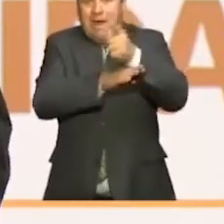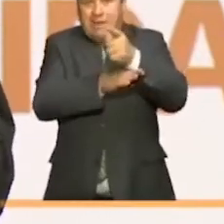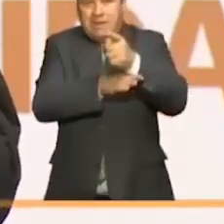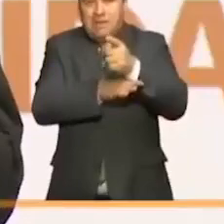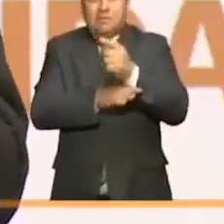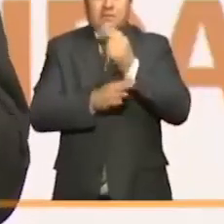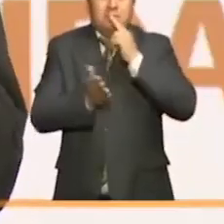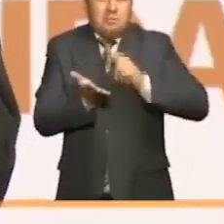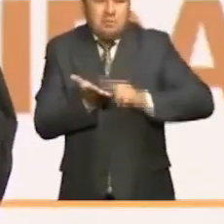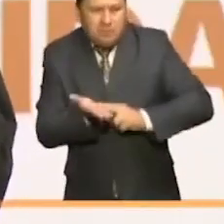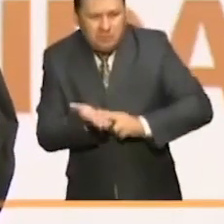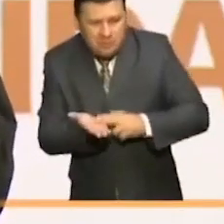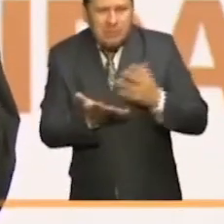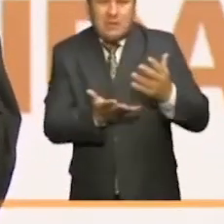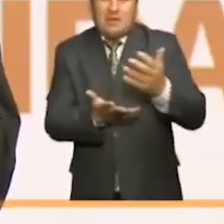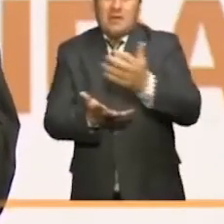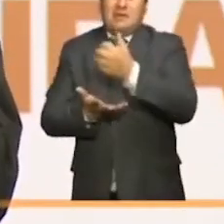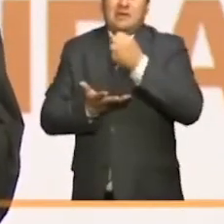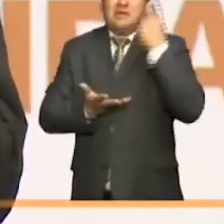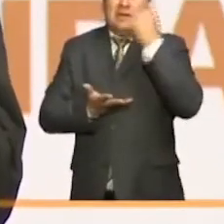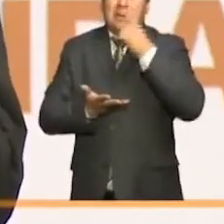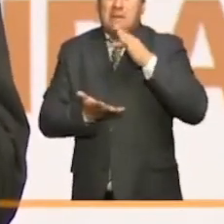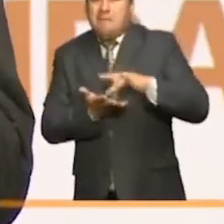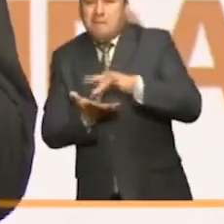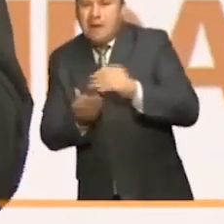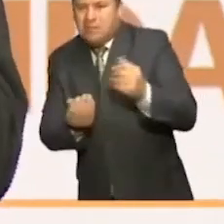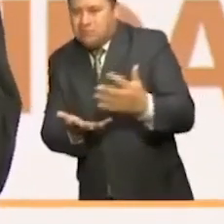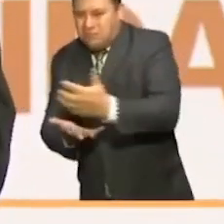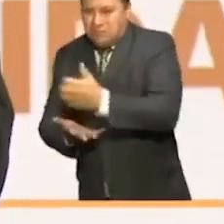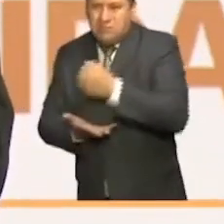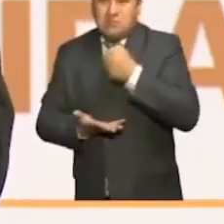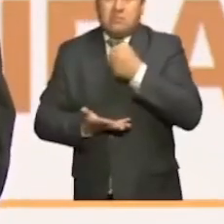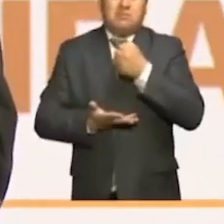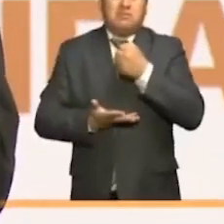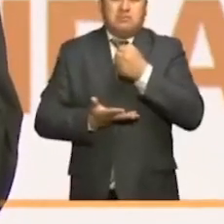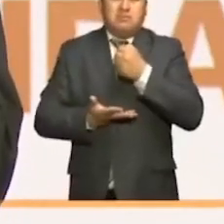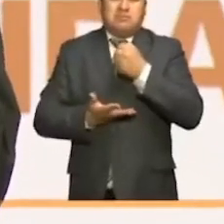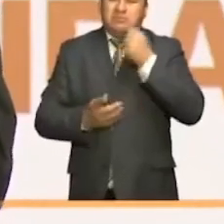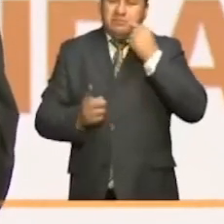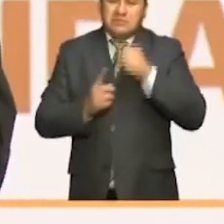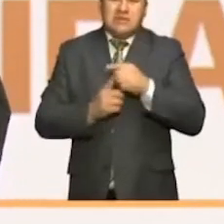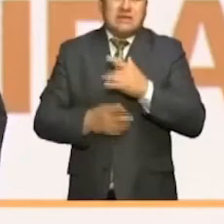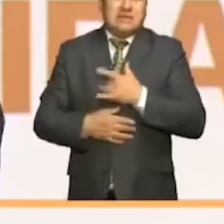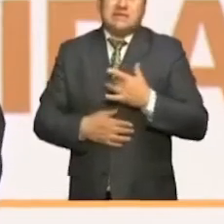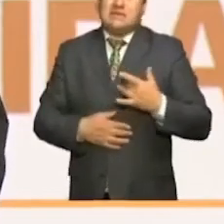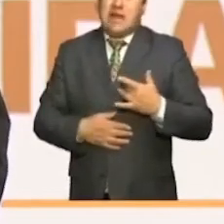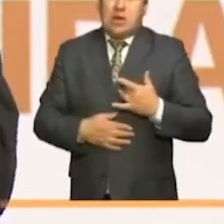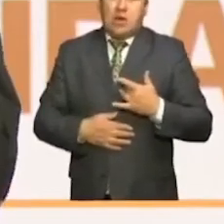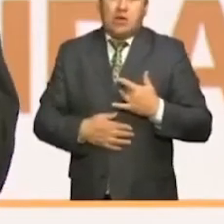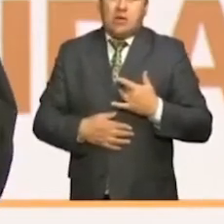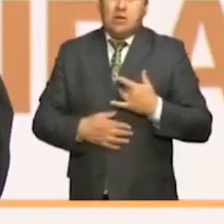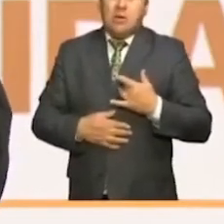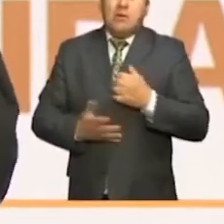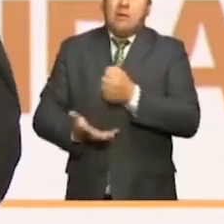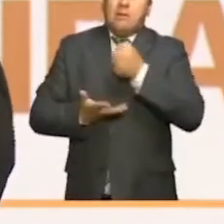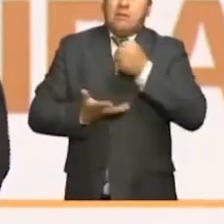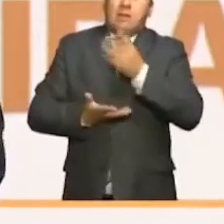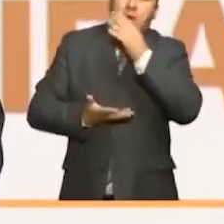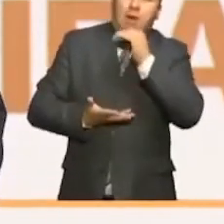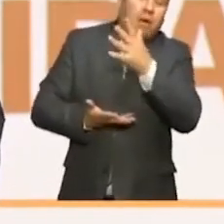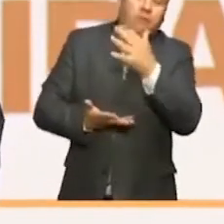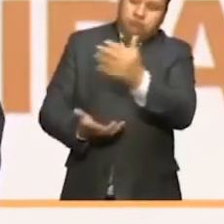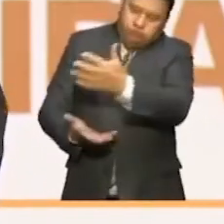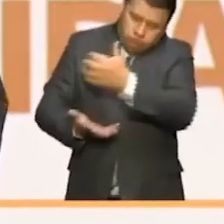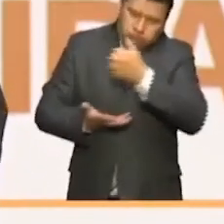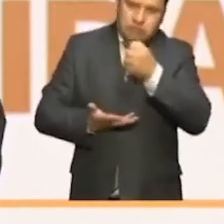estampillas los recursos del sistema general de participaciones de destinación específica en salud que no han comprometido los puedan destinar